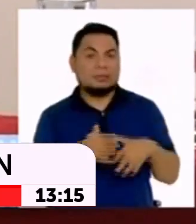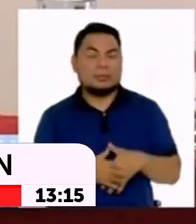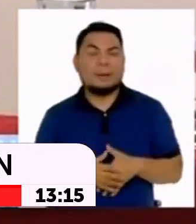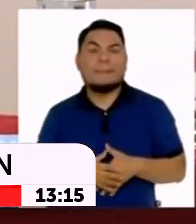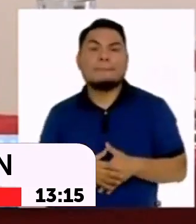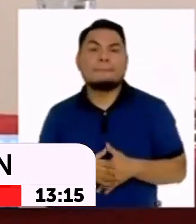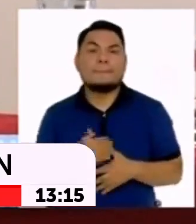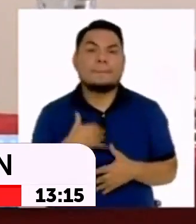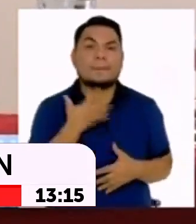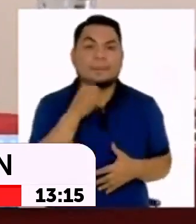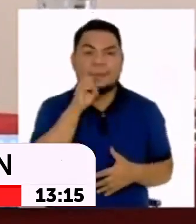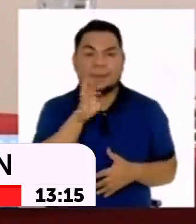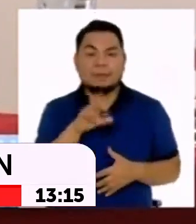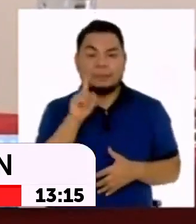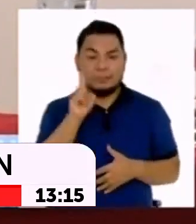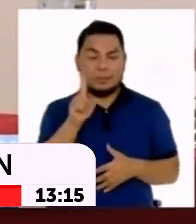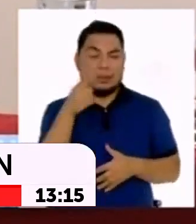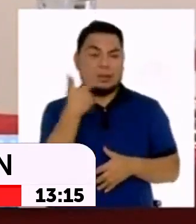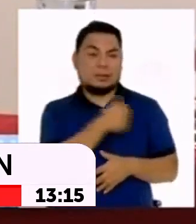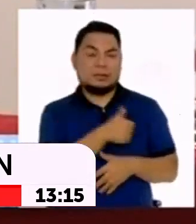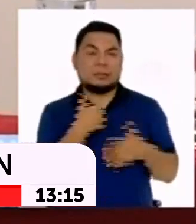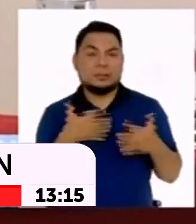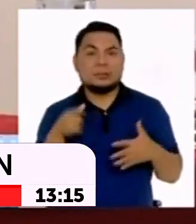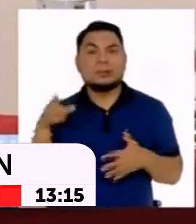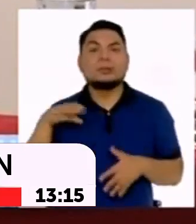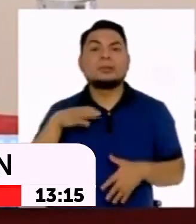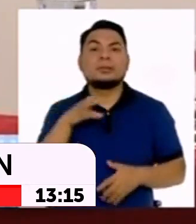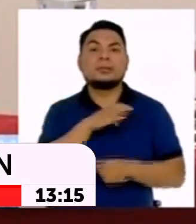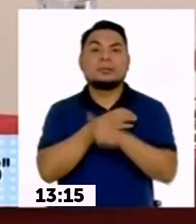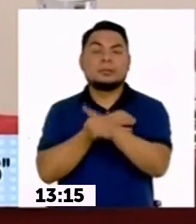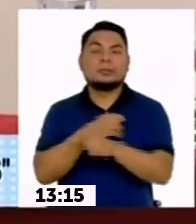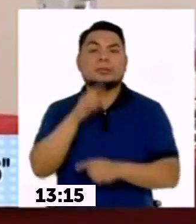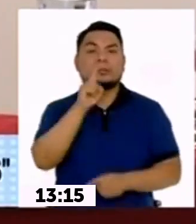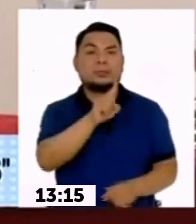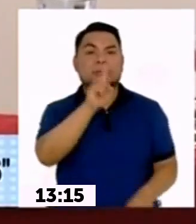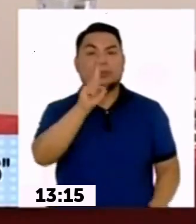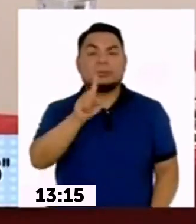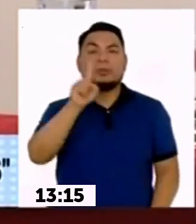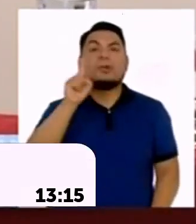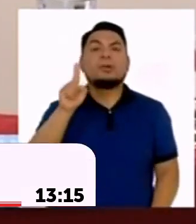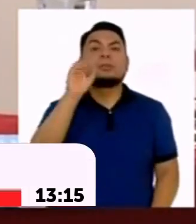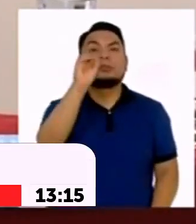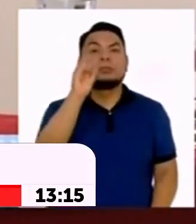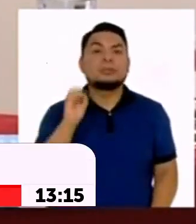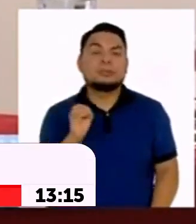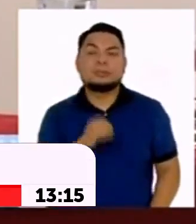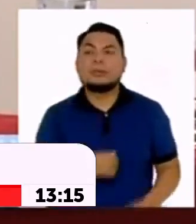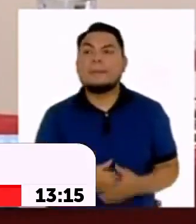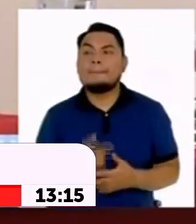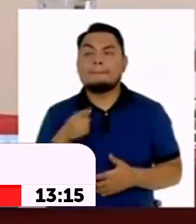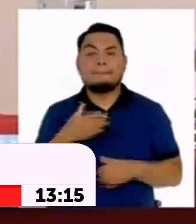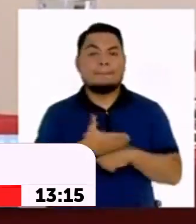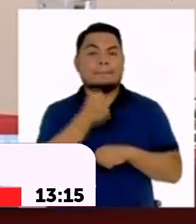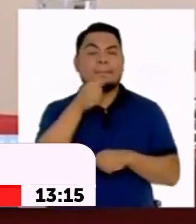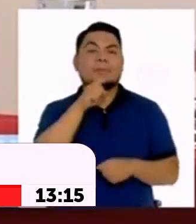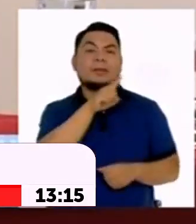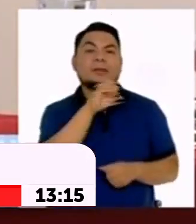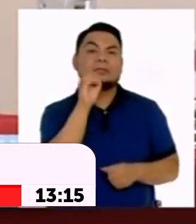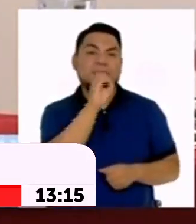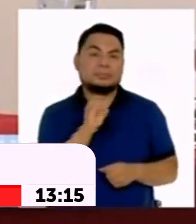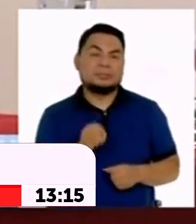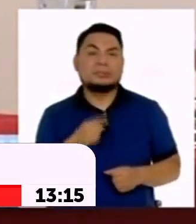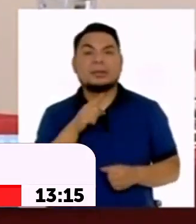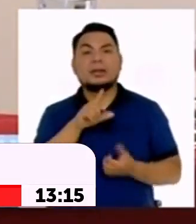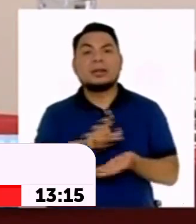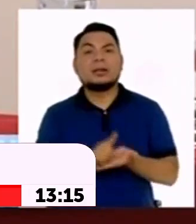ejemplo, con primera dosis estamos en el Callao con 111%, en Ica con el